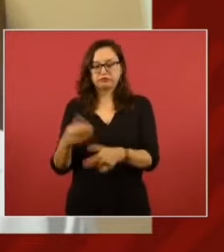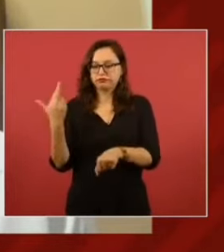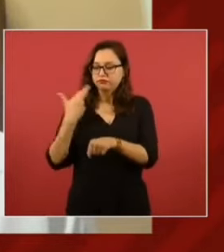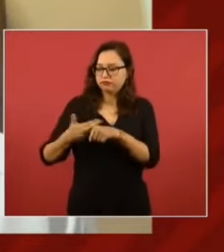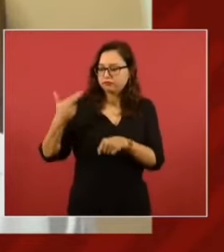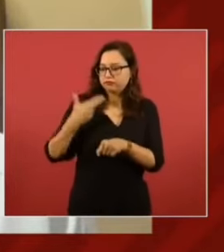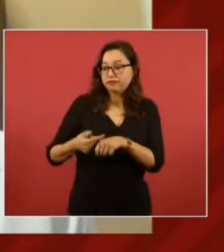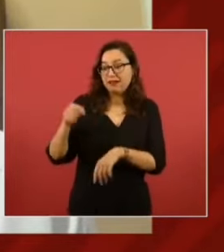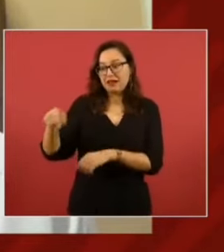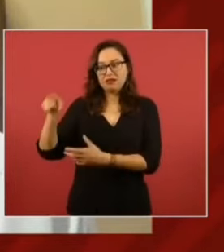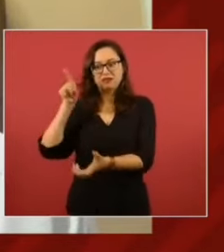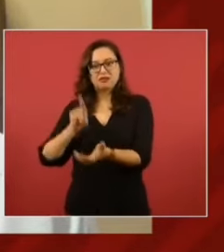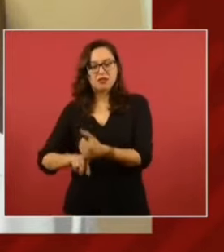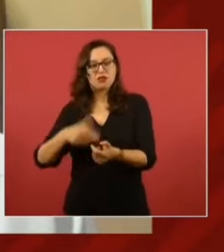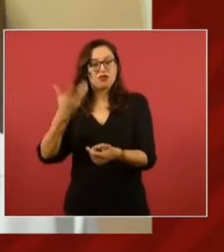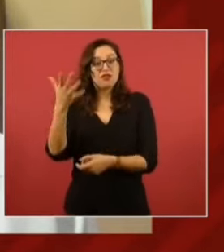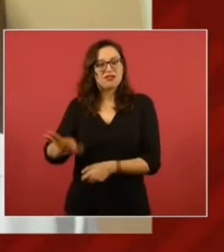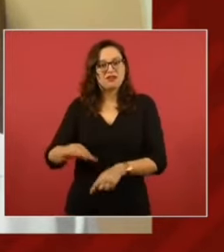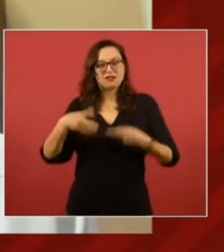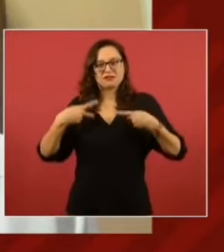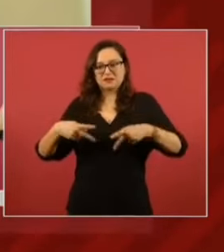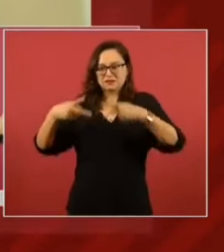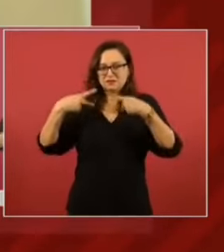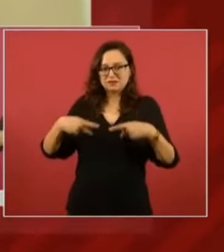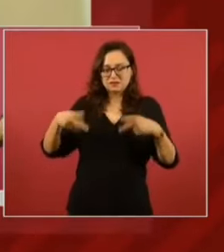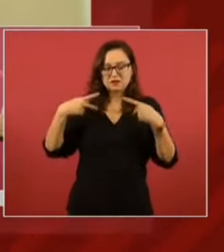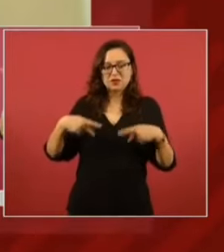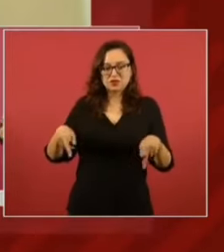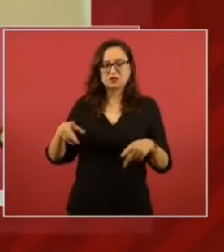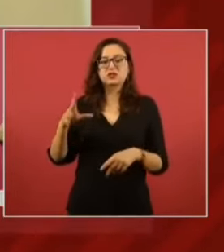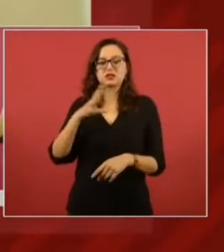a 10 trabajadores que se encuentran al interior de la mina.